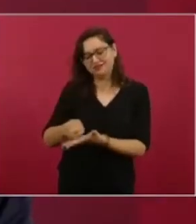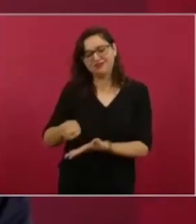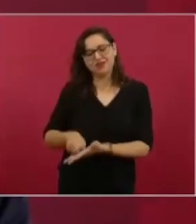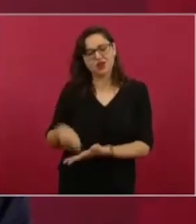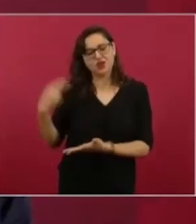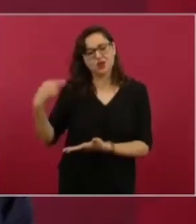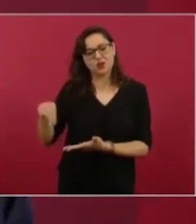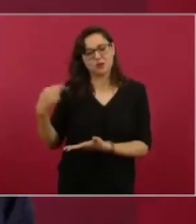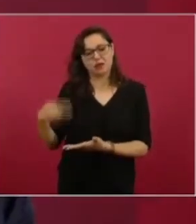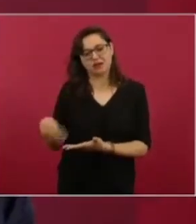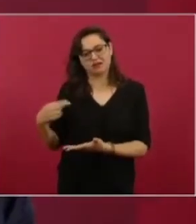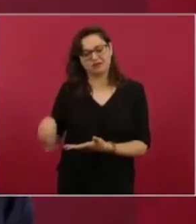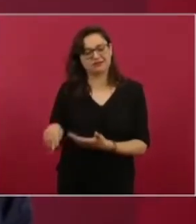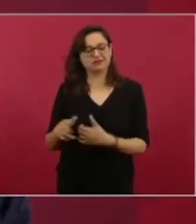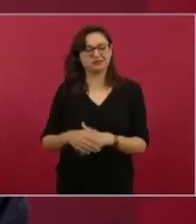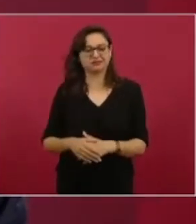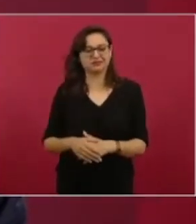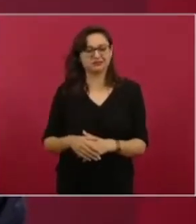por Rodolfo Peña,